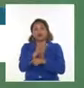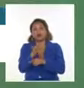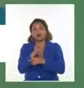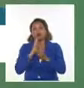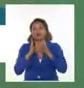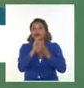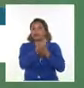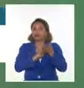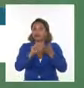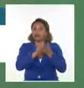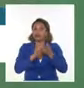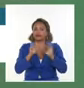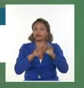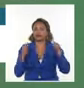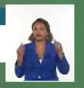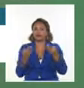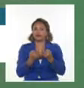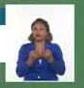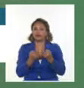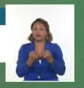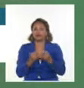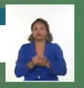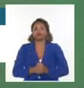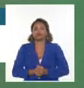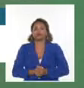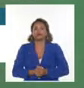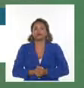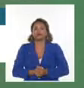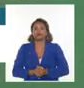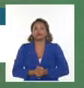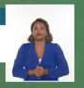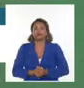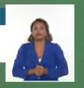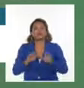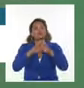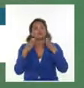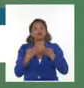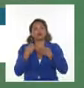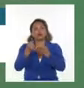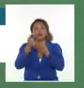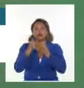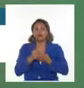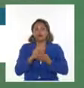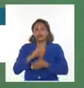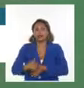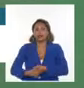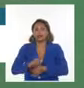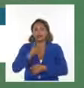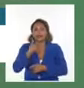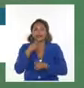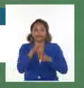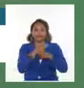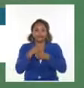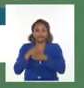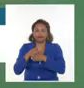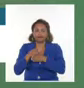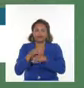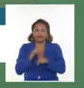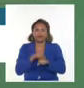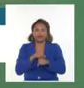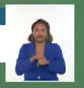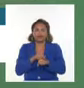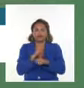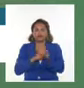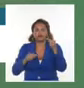planificación familiar, con la salud sexual y reproductiva y todo lo que se nos contribuye con los anticonceptivos de larga duración, fundamentalmente para